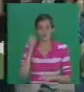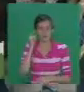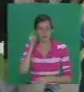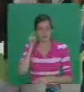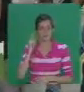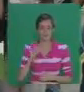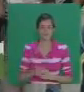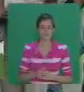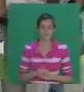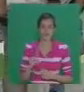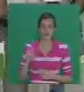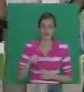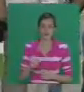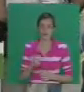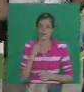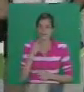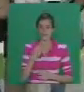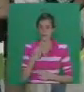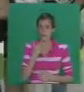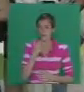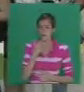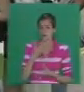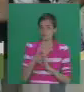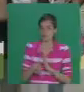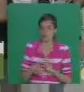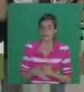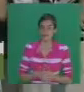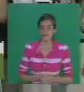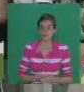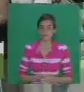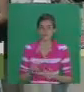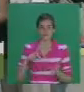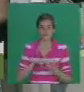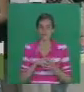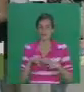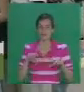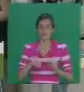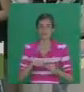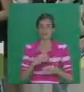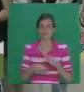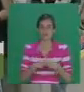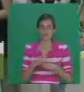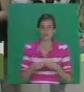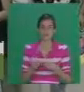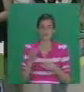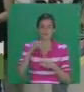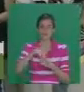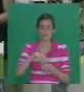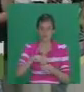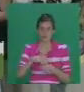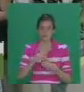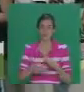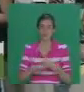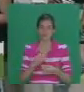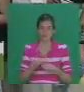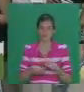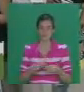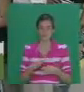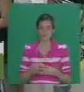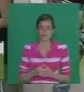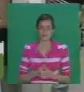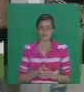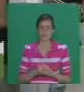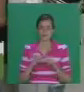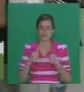estado acá, para que nos comentes acerca de esto, lo que es el registro que se está haciendo y la inclusión que se le ha dado